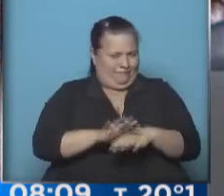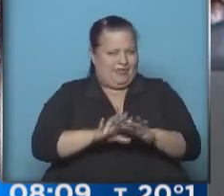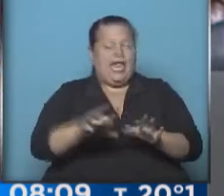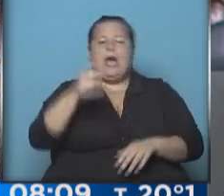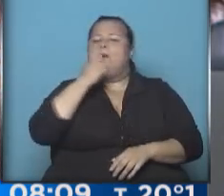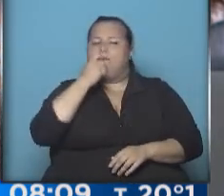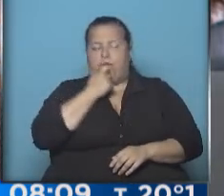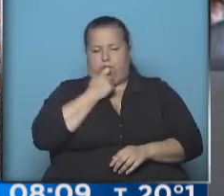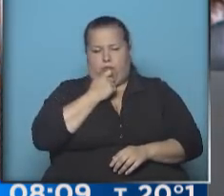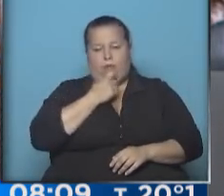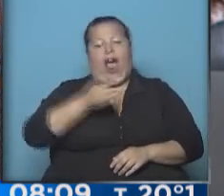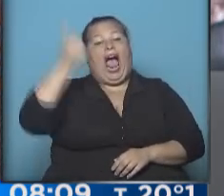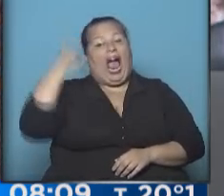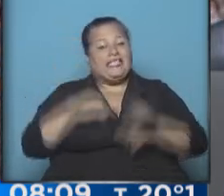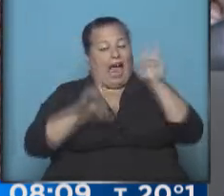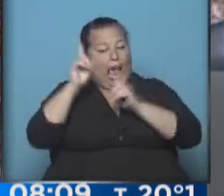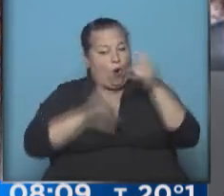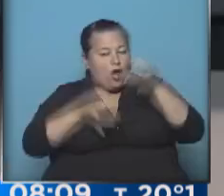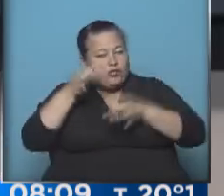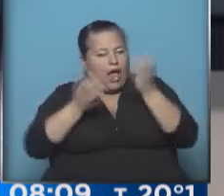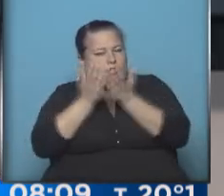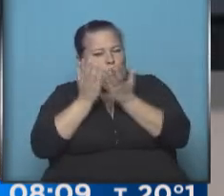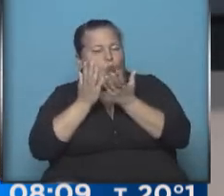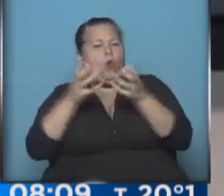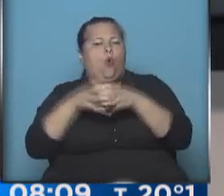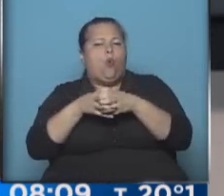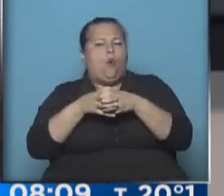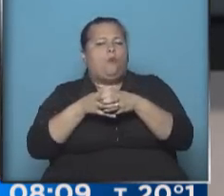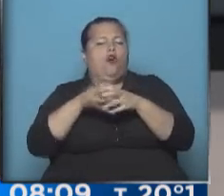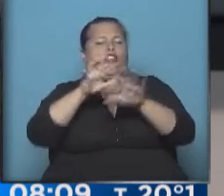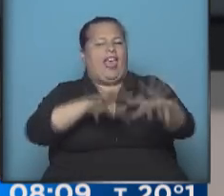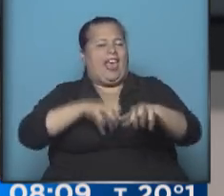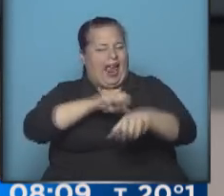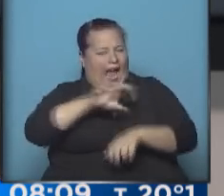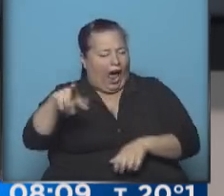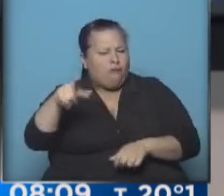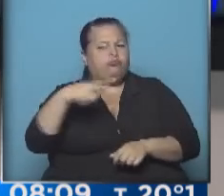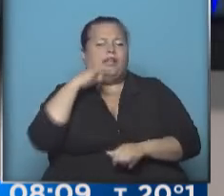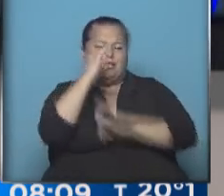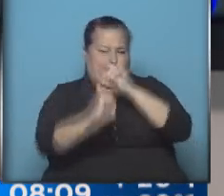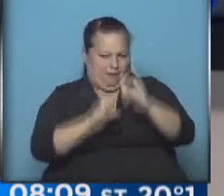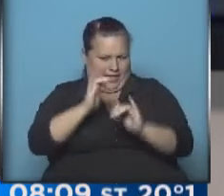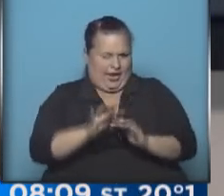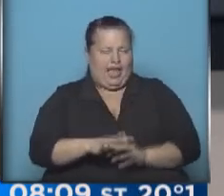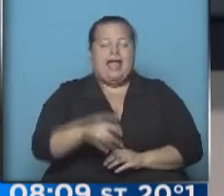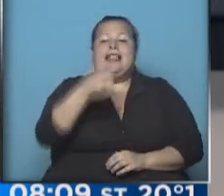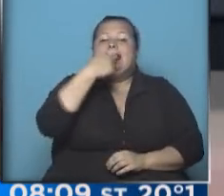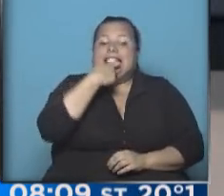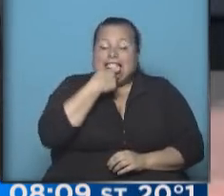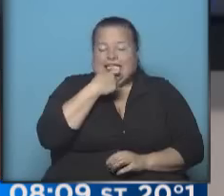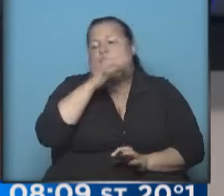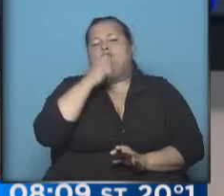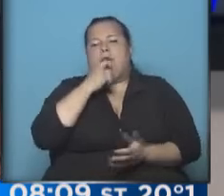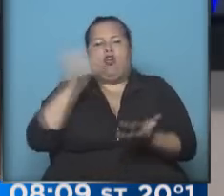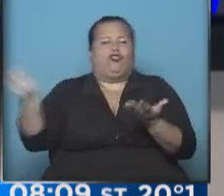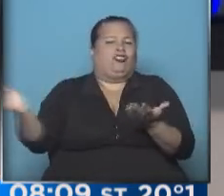eh ayer algunos analistas y inclusive dirigentes del sector agropecuario explicaban si lo que haces es